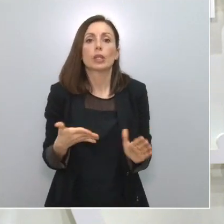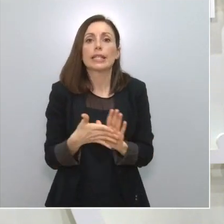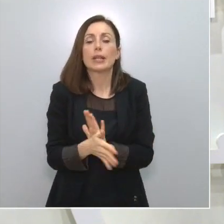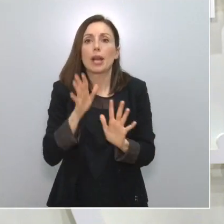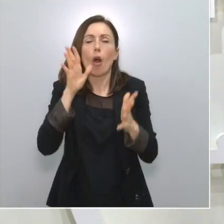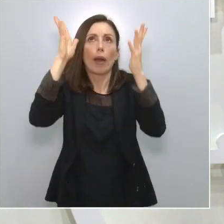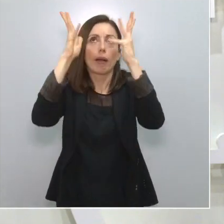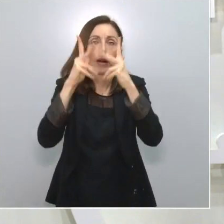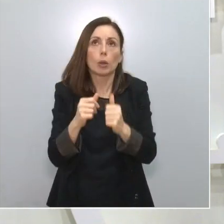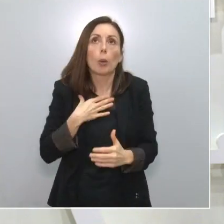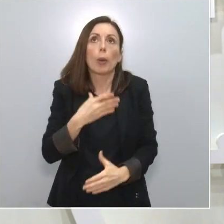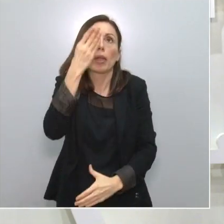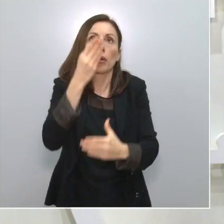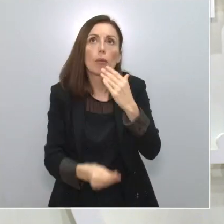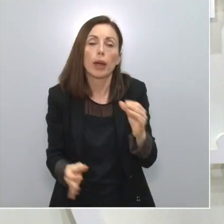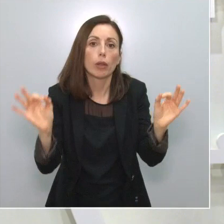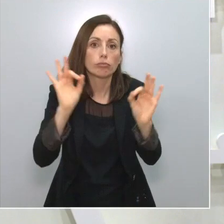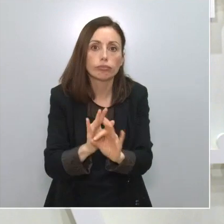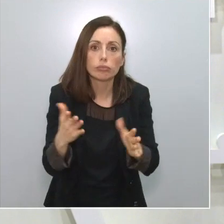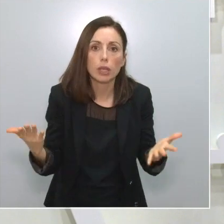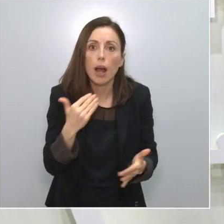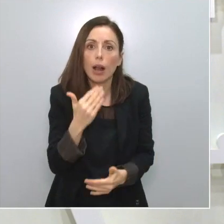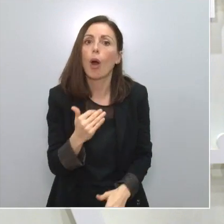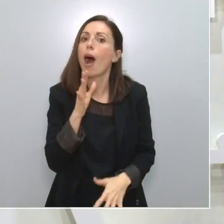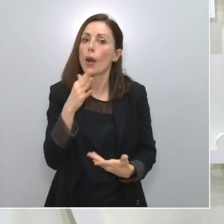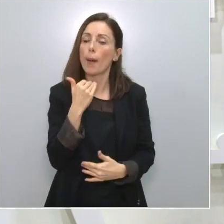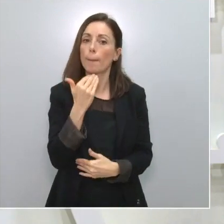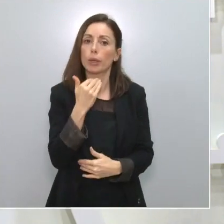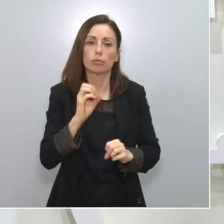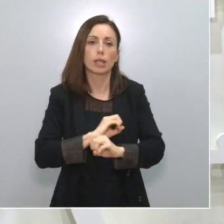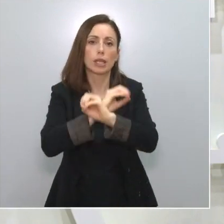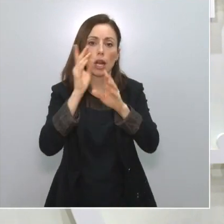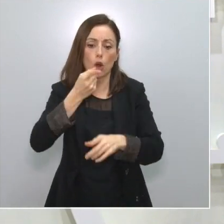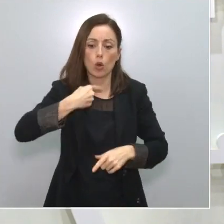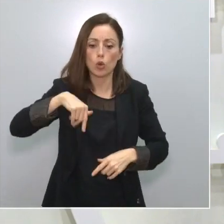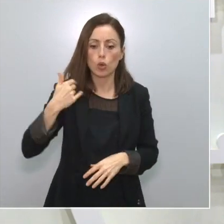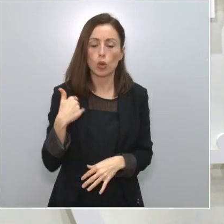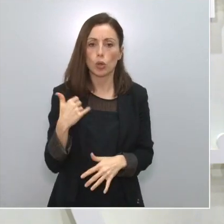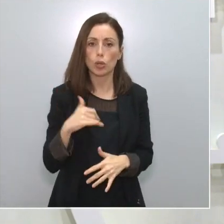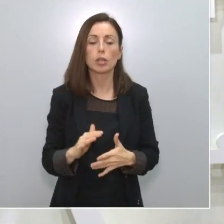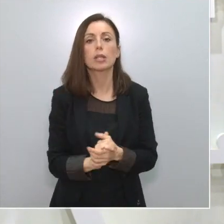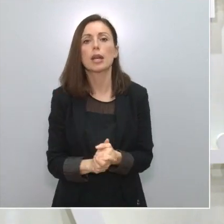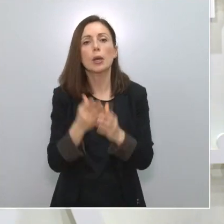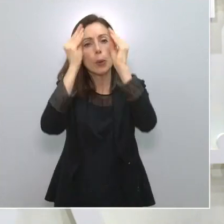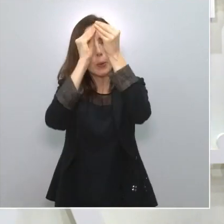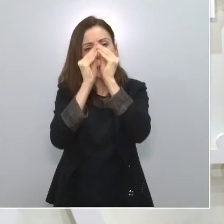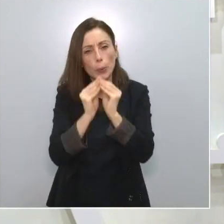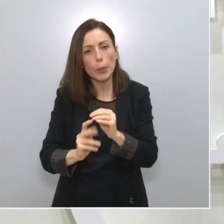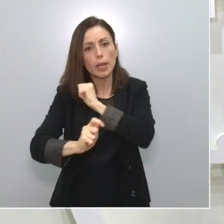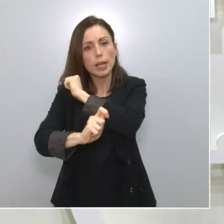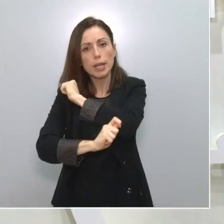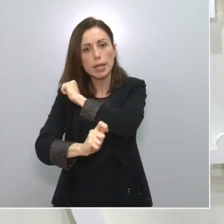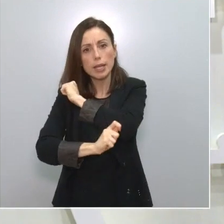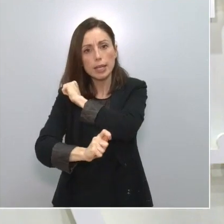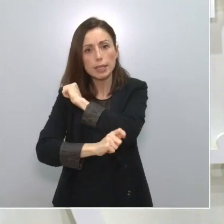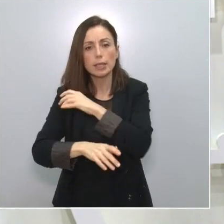fuera como digo, prematuro. Y por supuesto que estamos ya elaborando una estrategia, como ya he